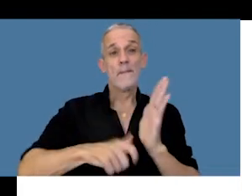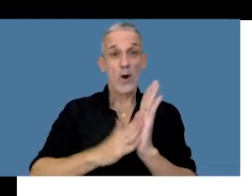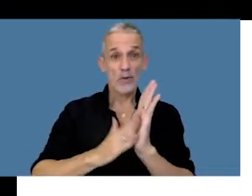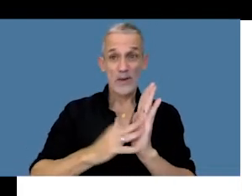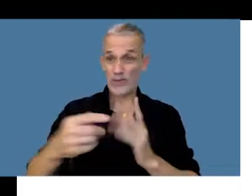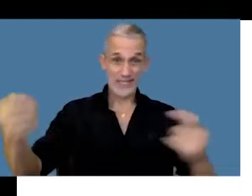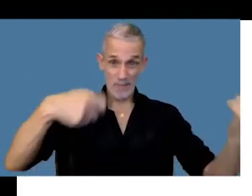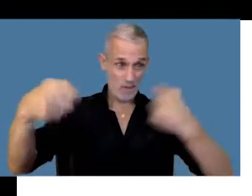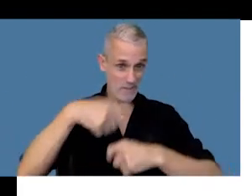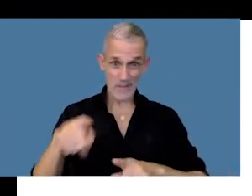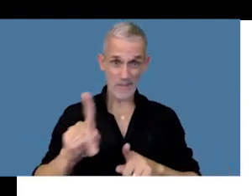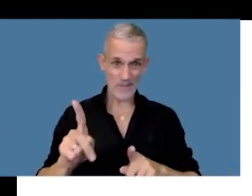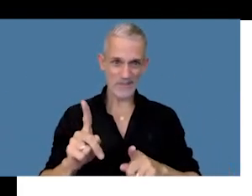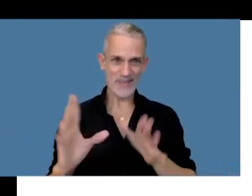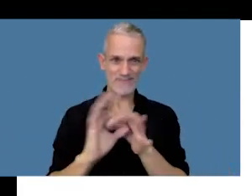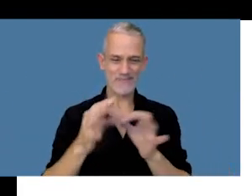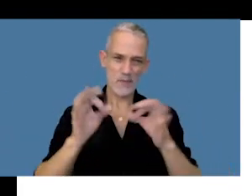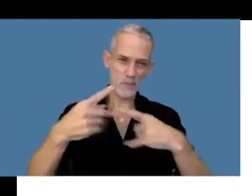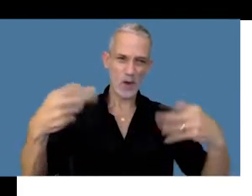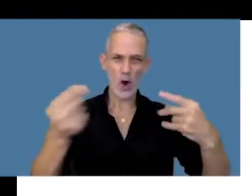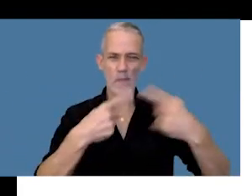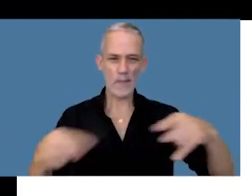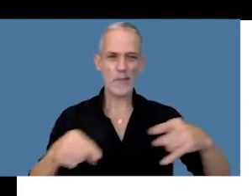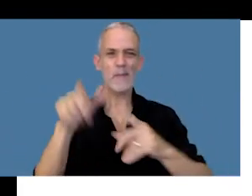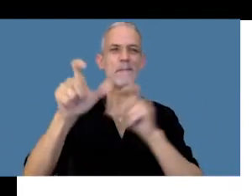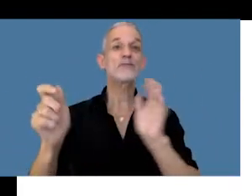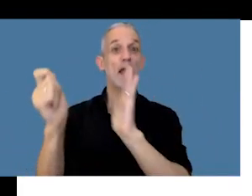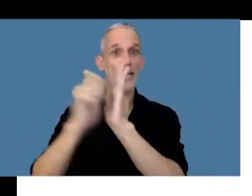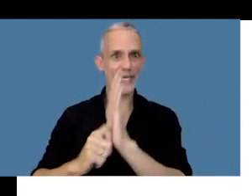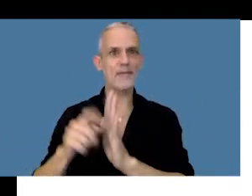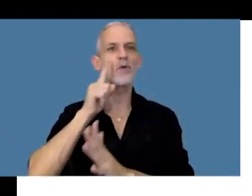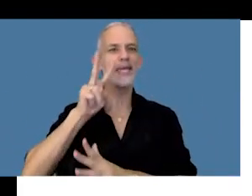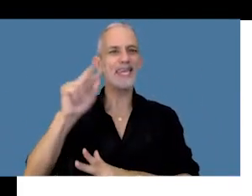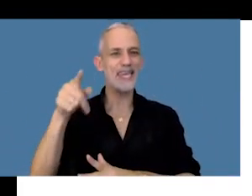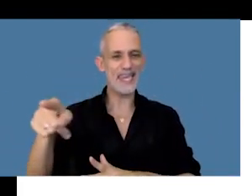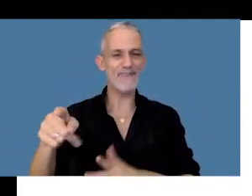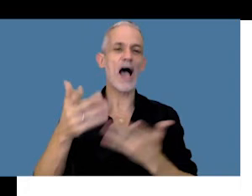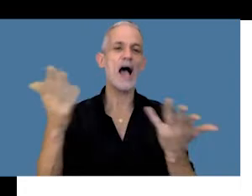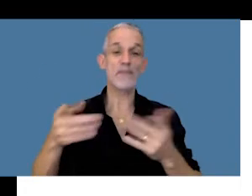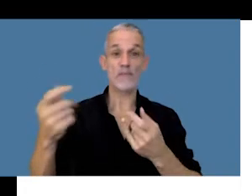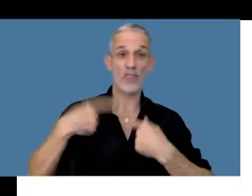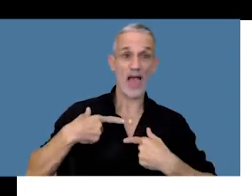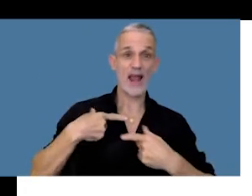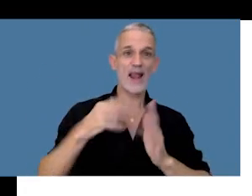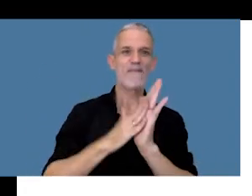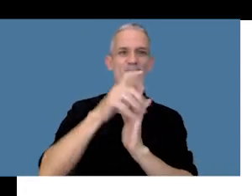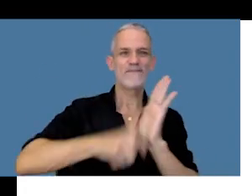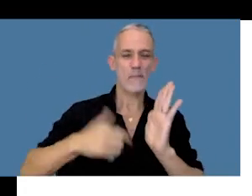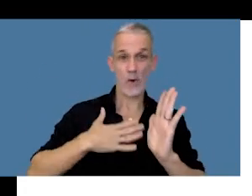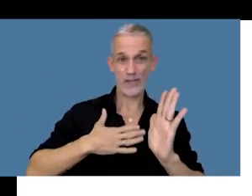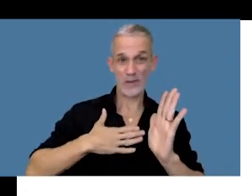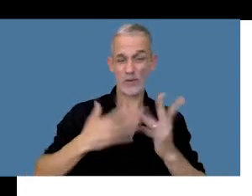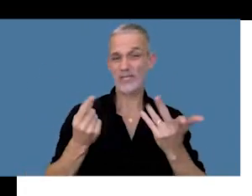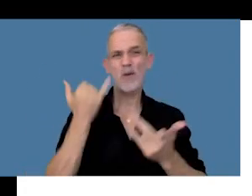que son, digamos, contribuyentes inscriptos en IVA, en lugar de otorgarle al monotributista, como ya